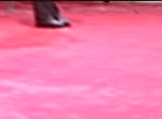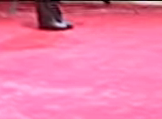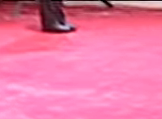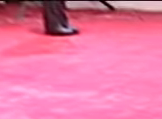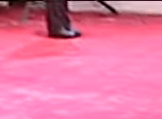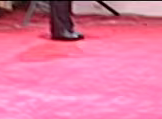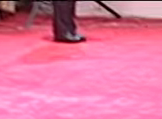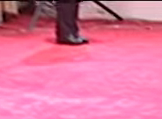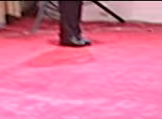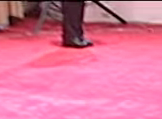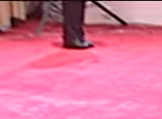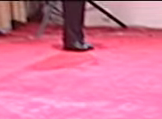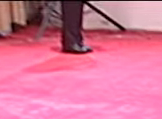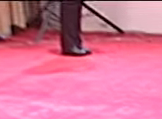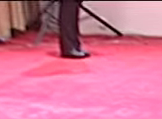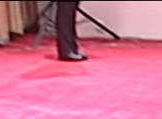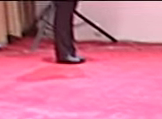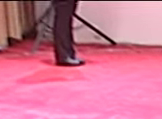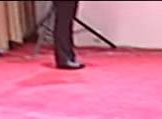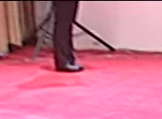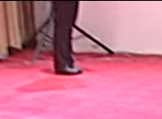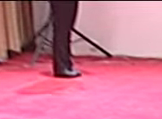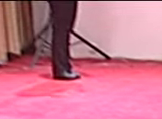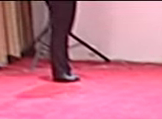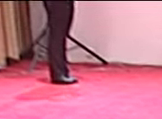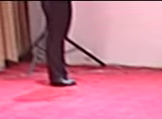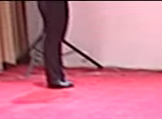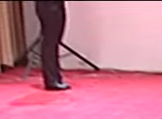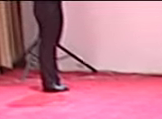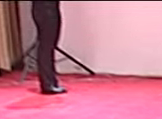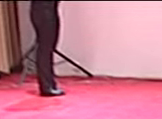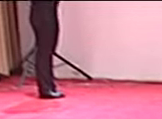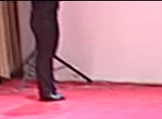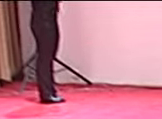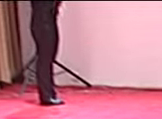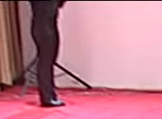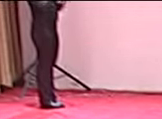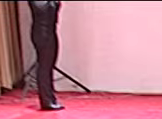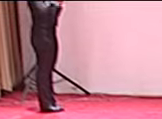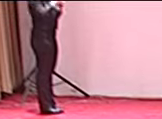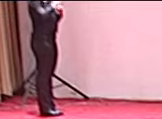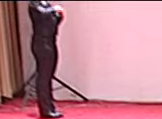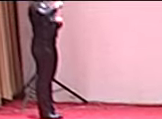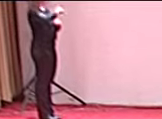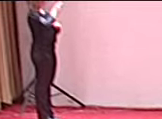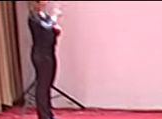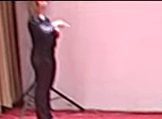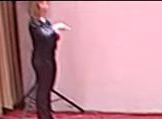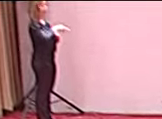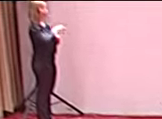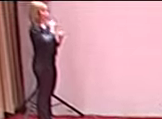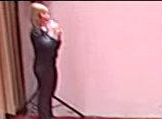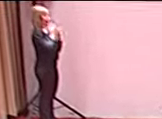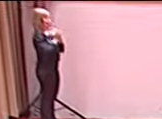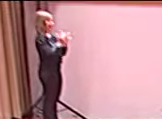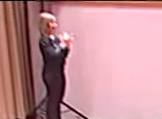en representación. Los saludos de cortesía, como es habitual, que es pues sobresaliente también esa buena